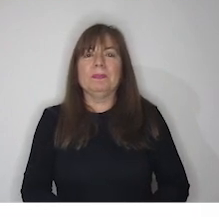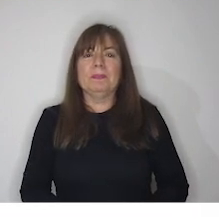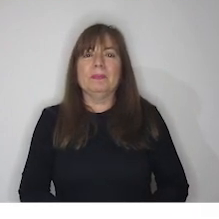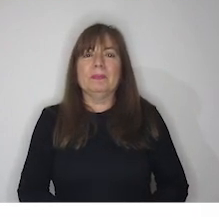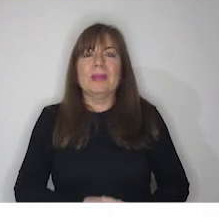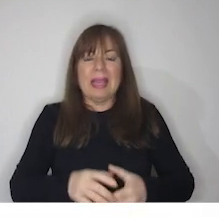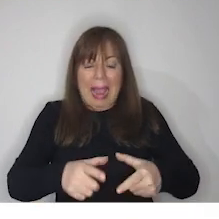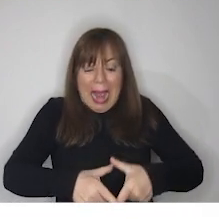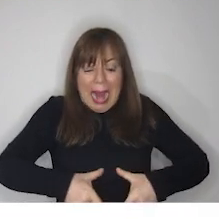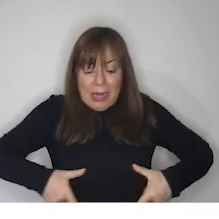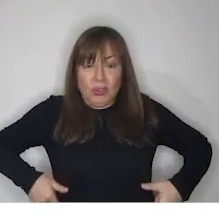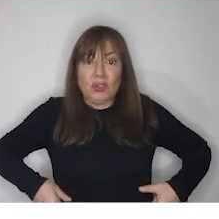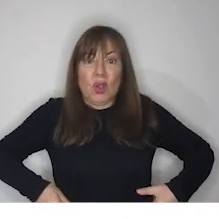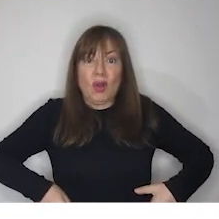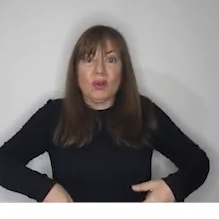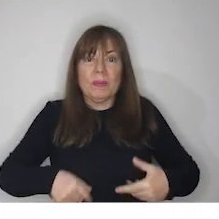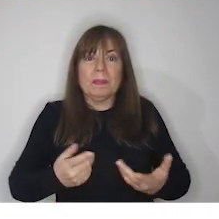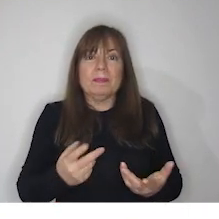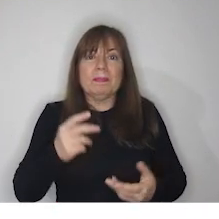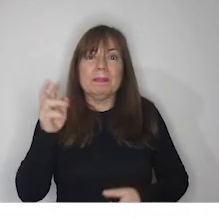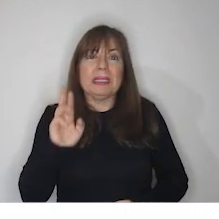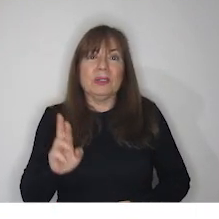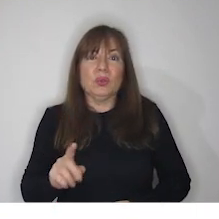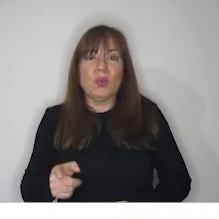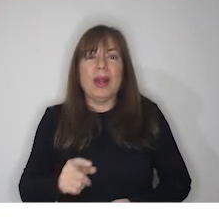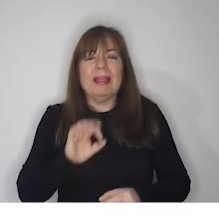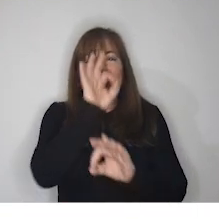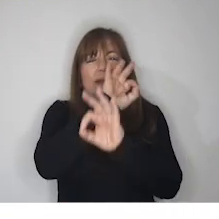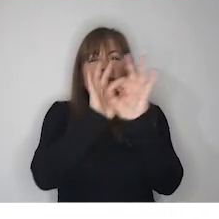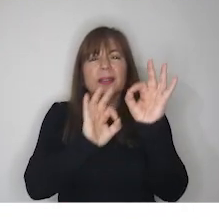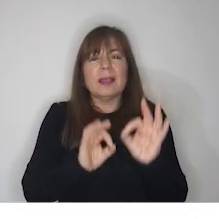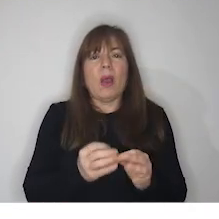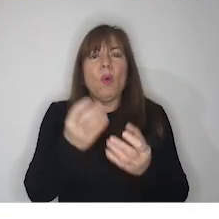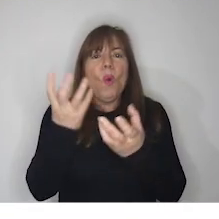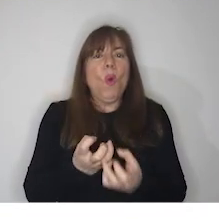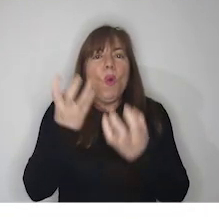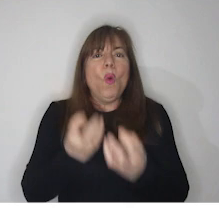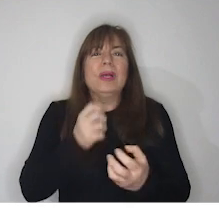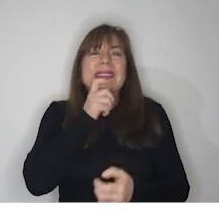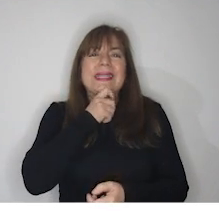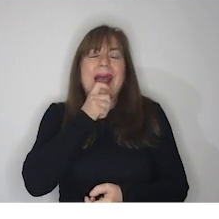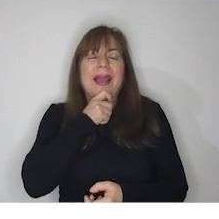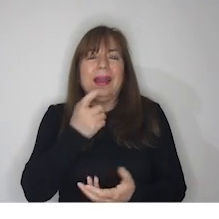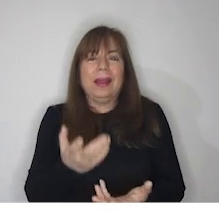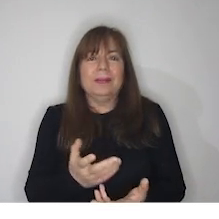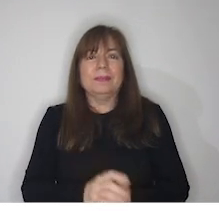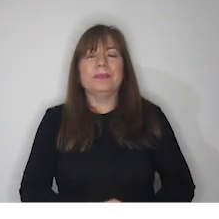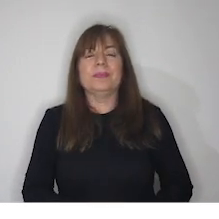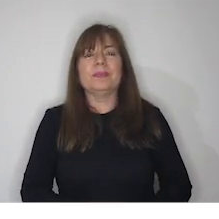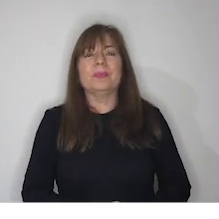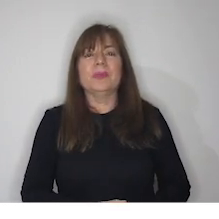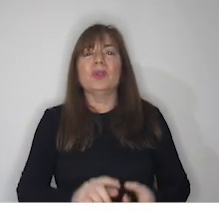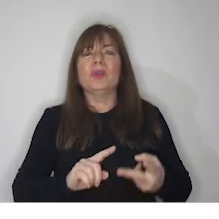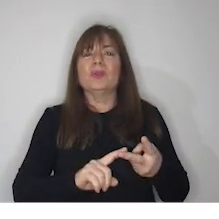aproximadamente. El calzón menstrual son calzones especialmente diseñados para absorber sangre menstrual.